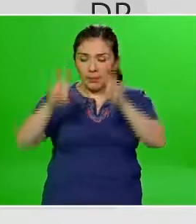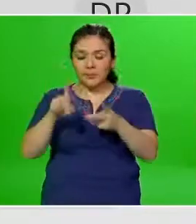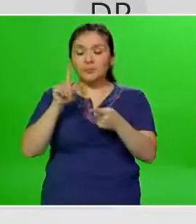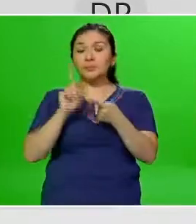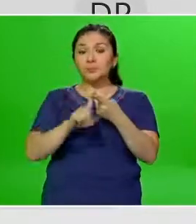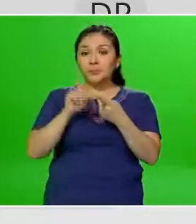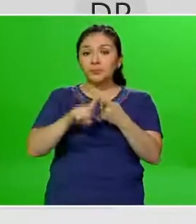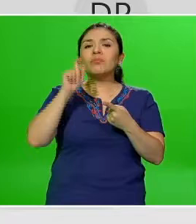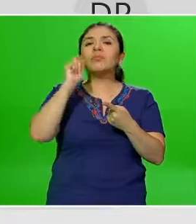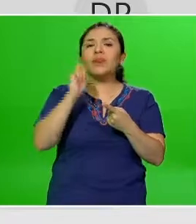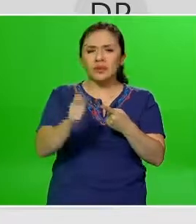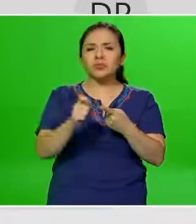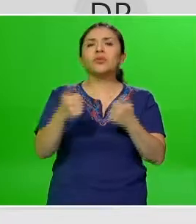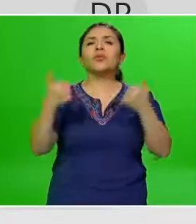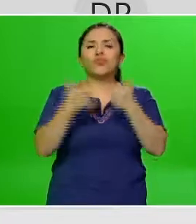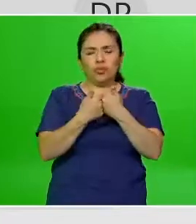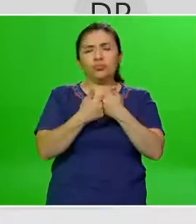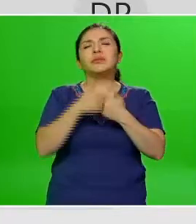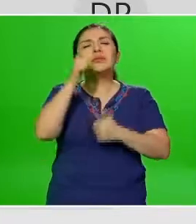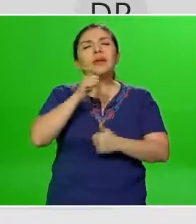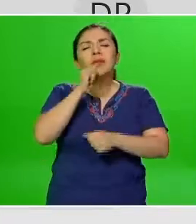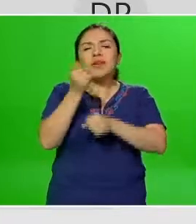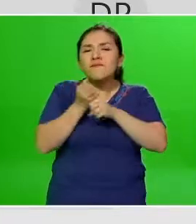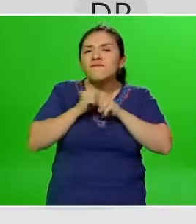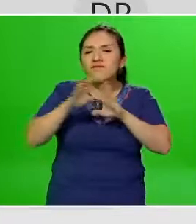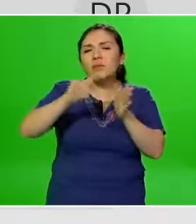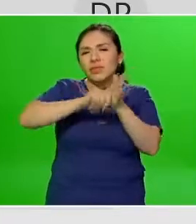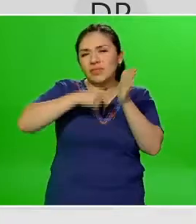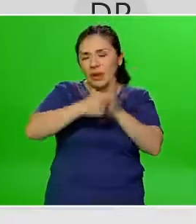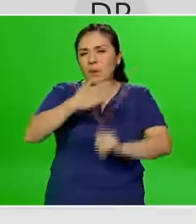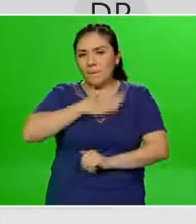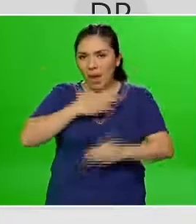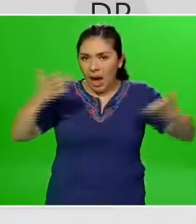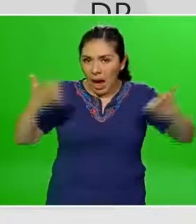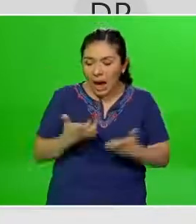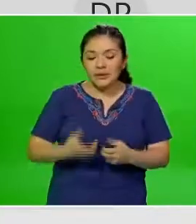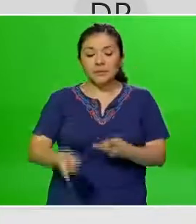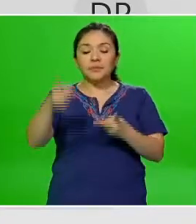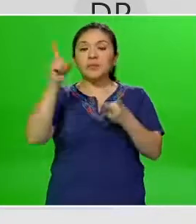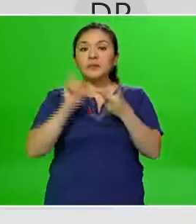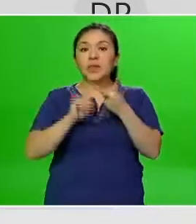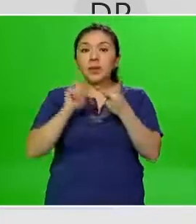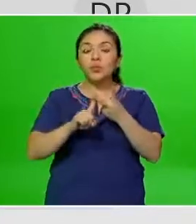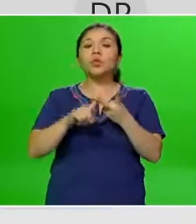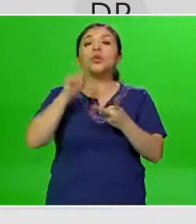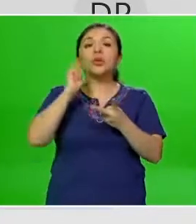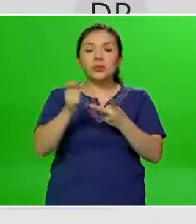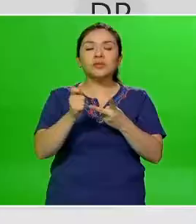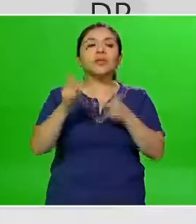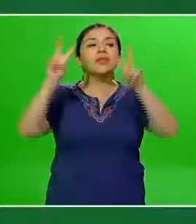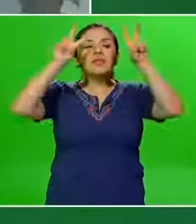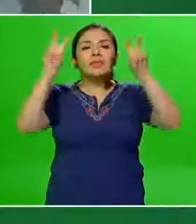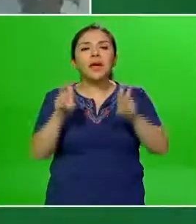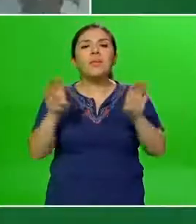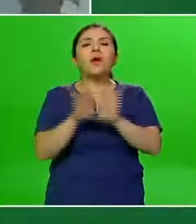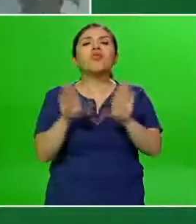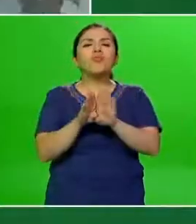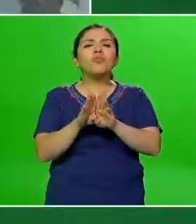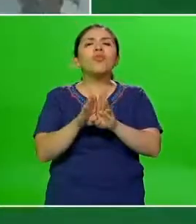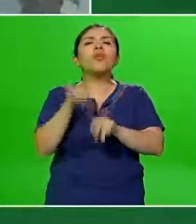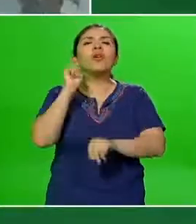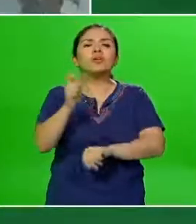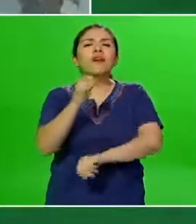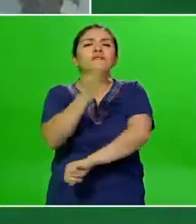primer segmento va a estar por el comunicado técnico a cargo de un servidor. El segundo segmento será la parte del componente del